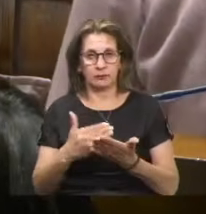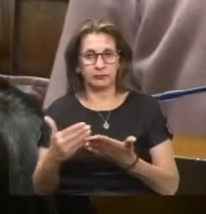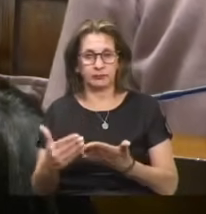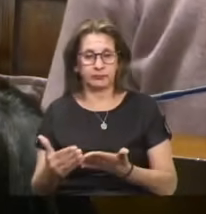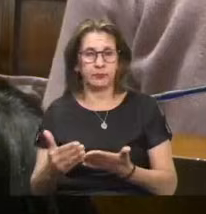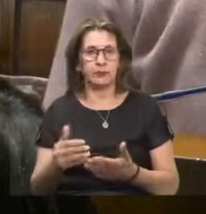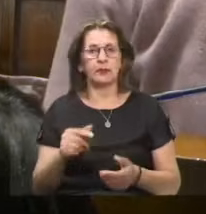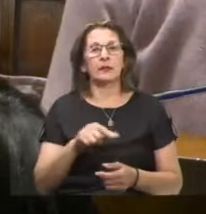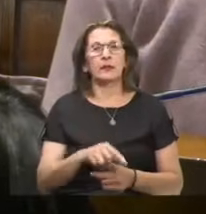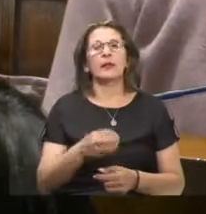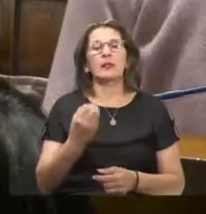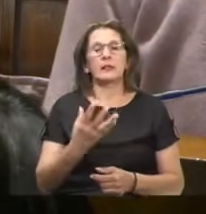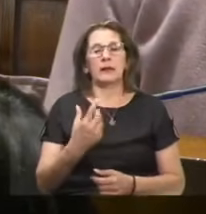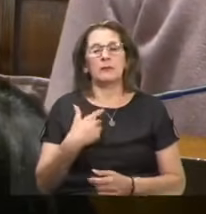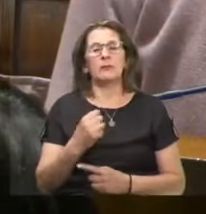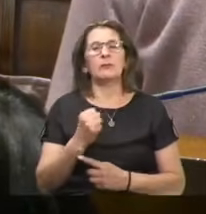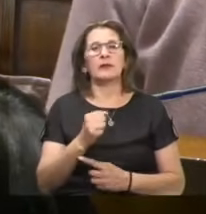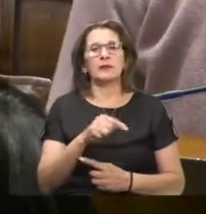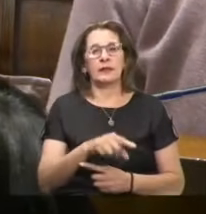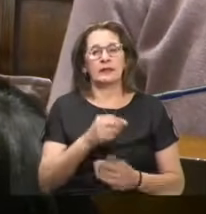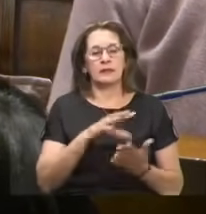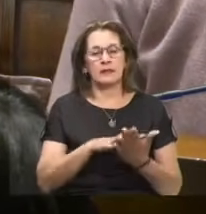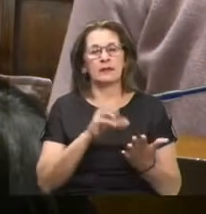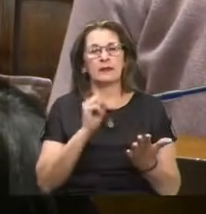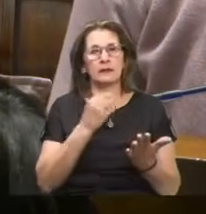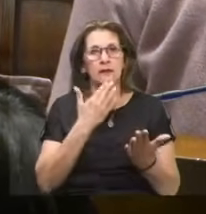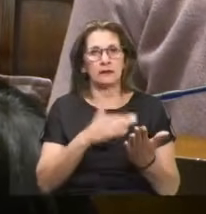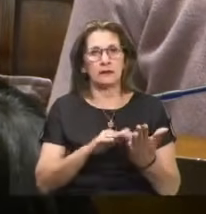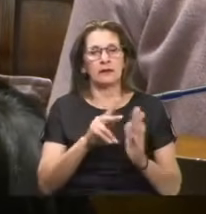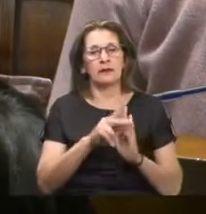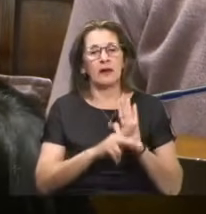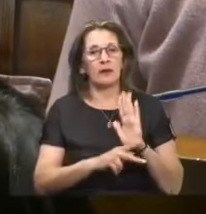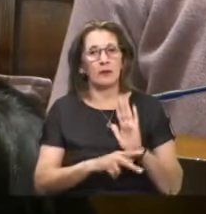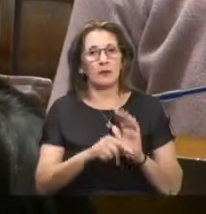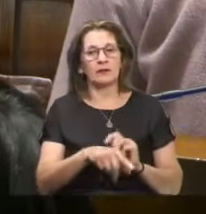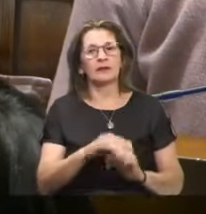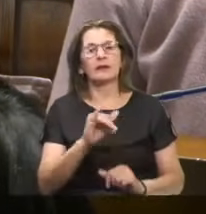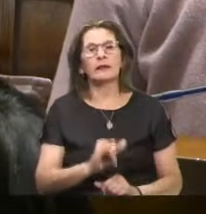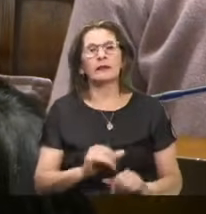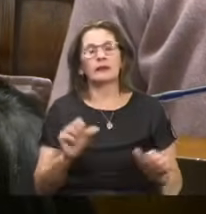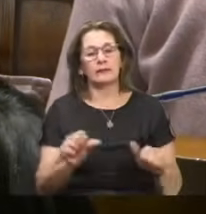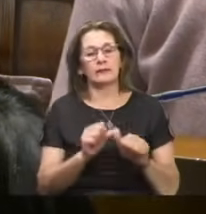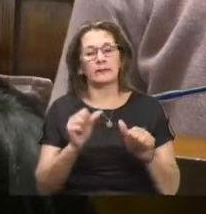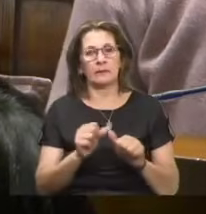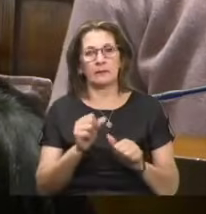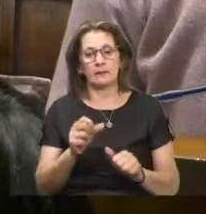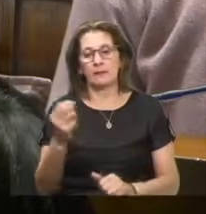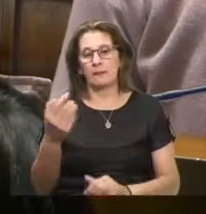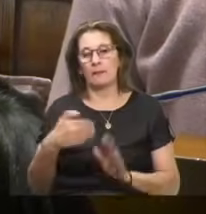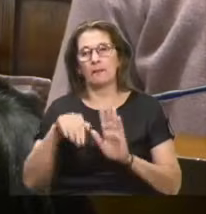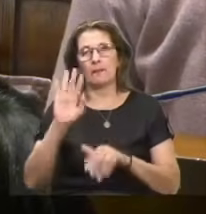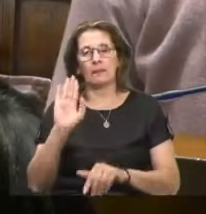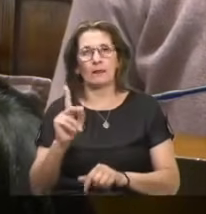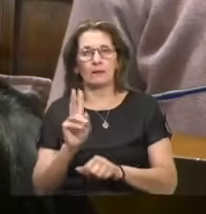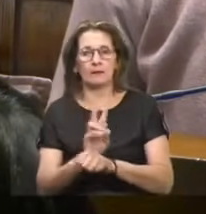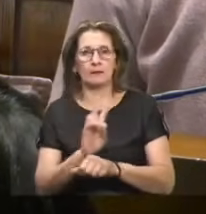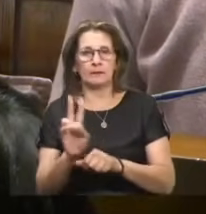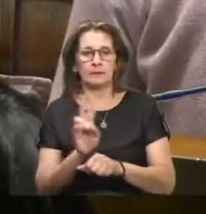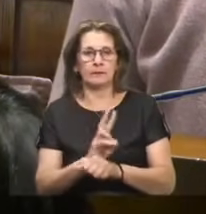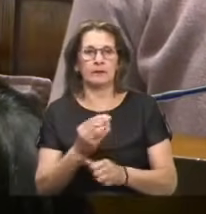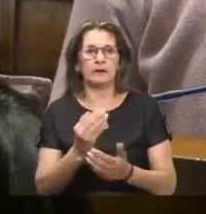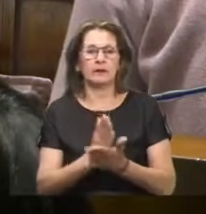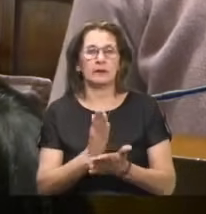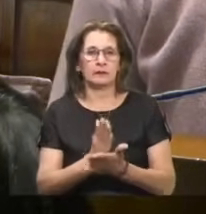directriz de preferencia de interpretaciones y de normas que guía al operador hacia una mayor protección del derecho en